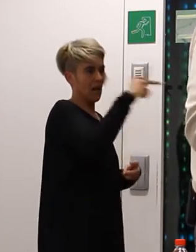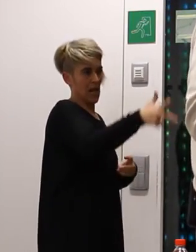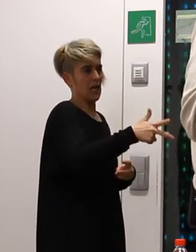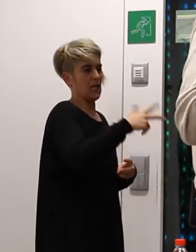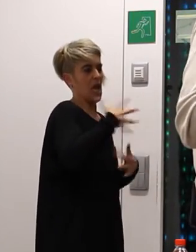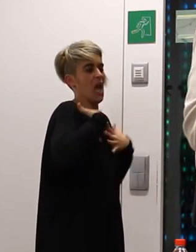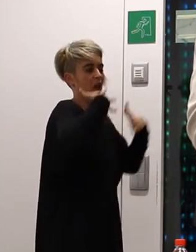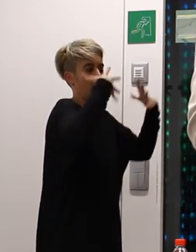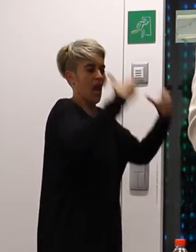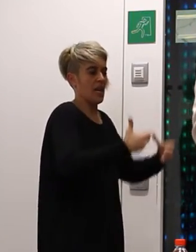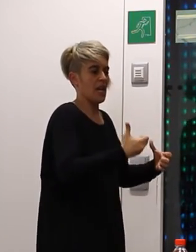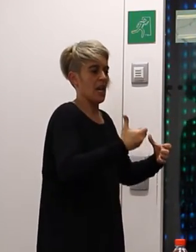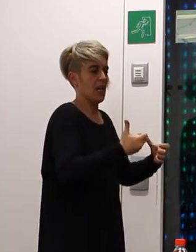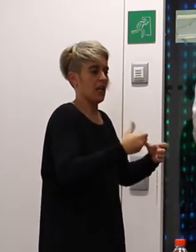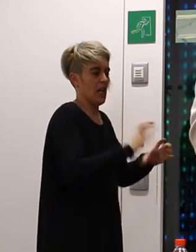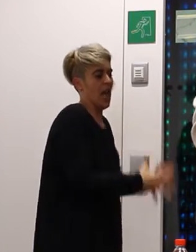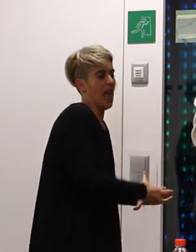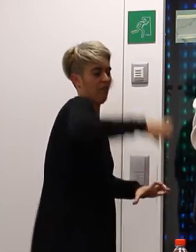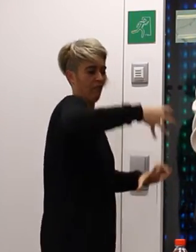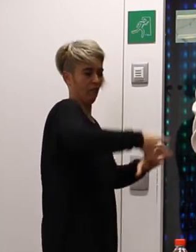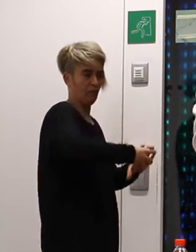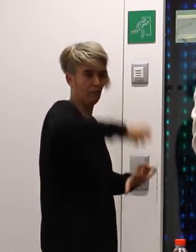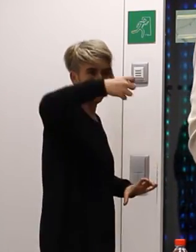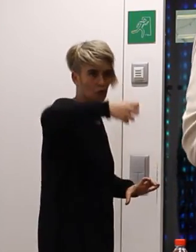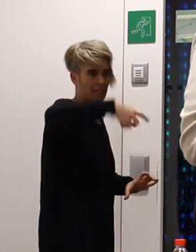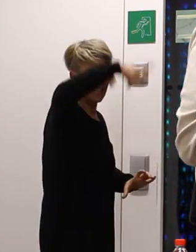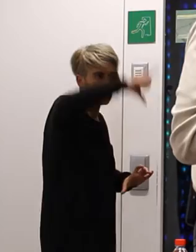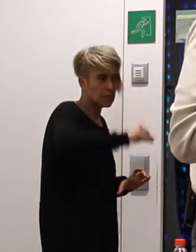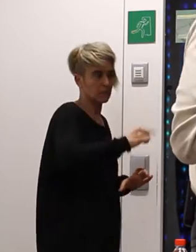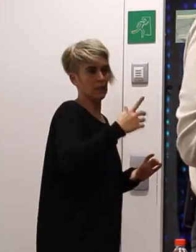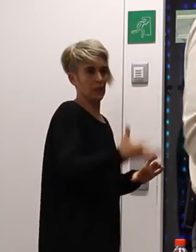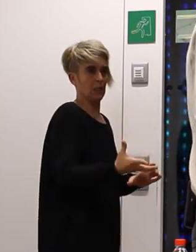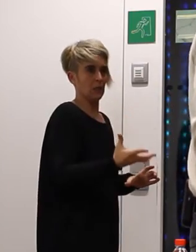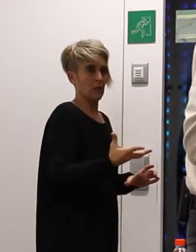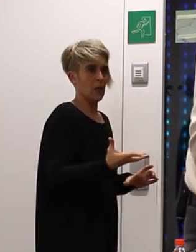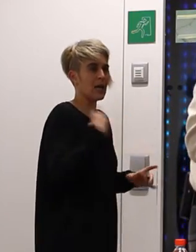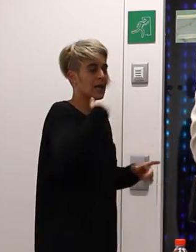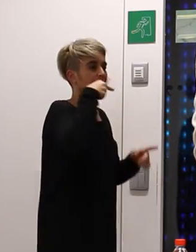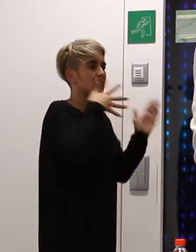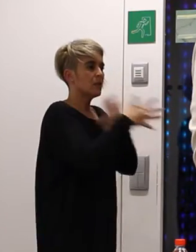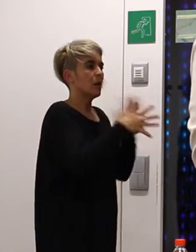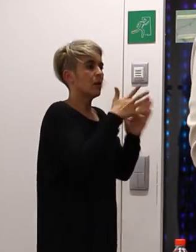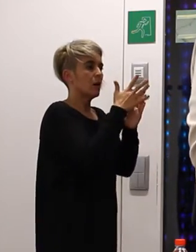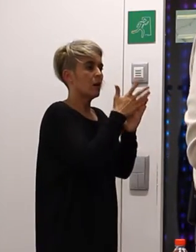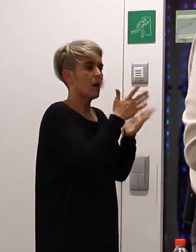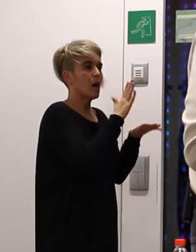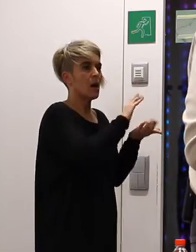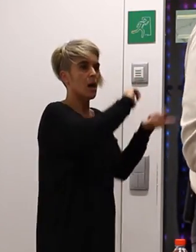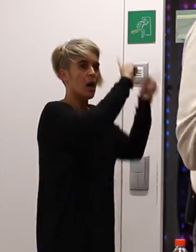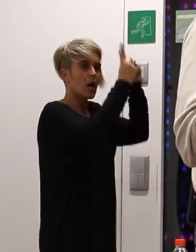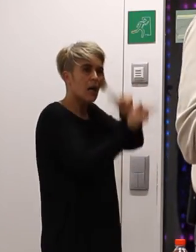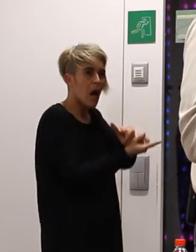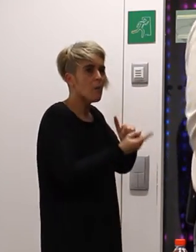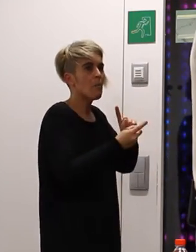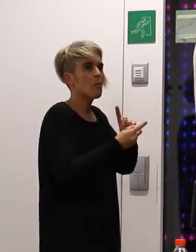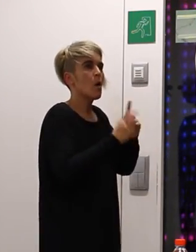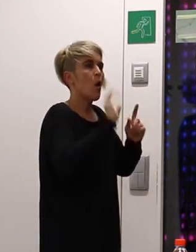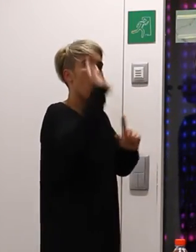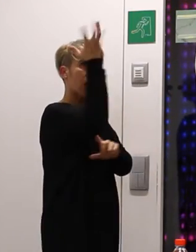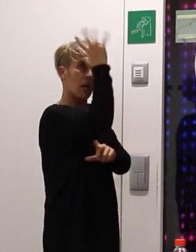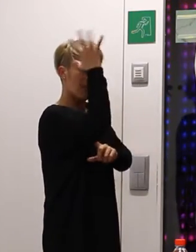nuclear. Ya hemos llegado a ese punto, ya no les quedan más argumentos, igual que con el cambio climático, ya no hay más argumentos para rebatirlo.